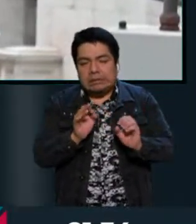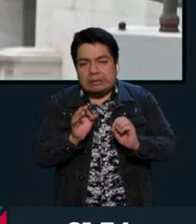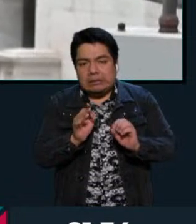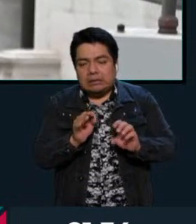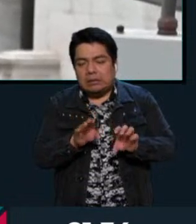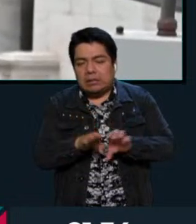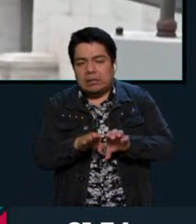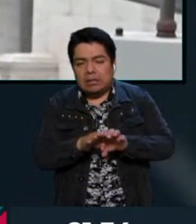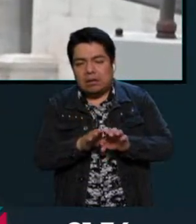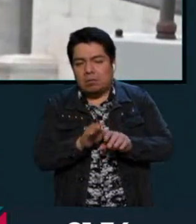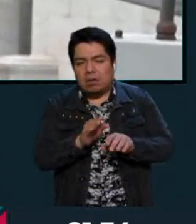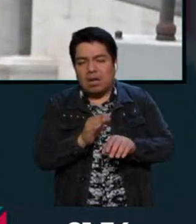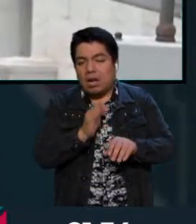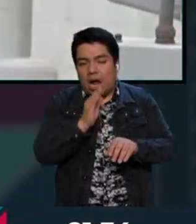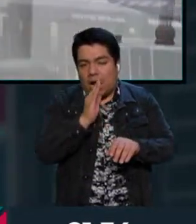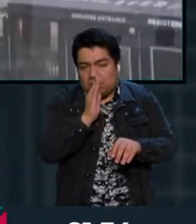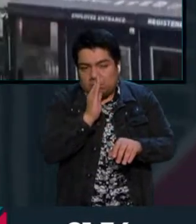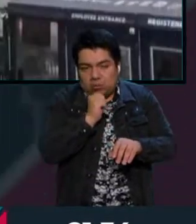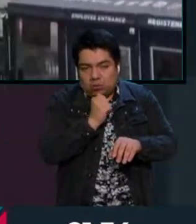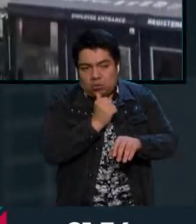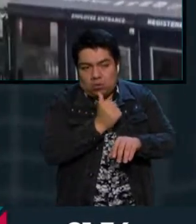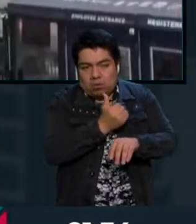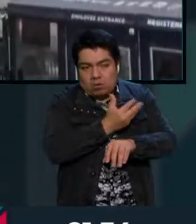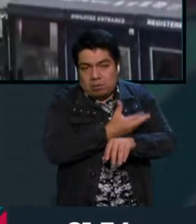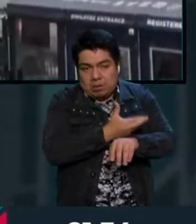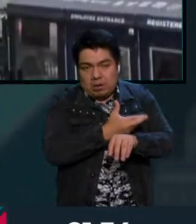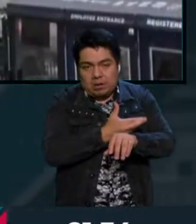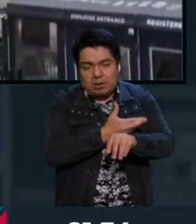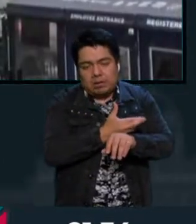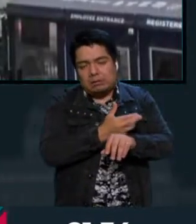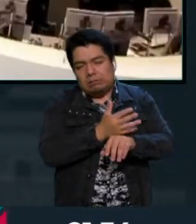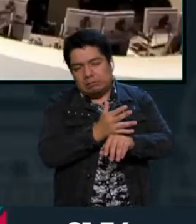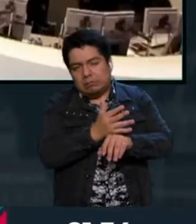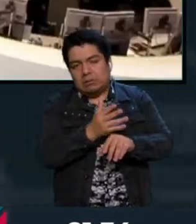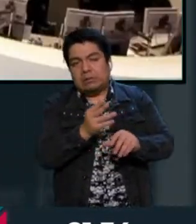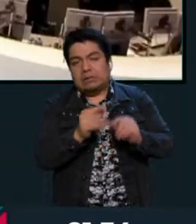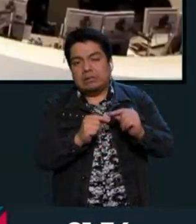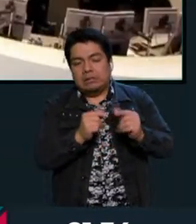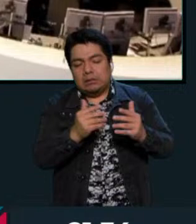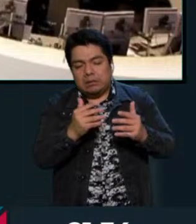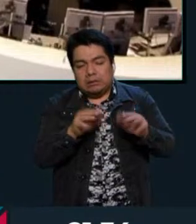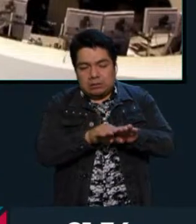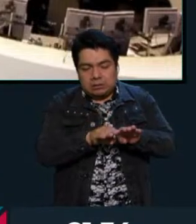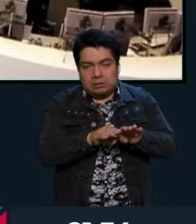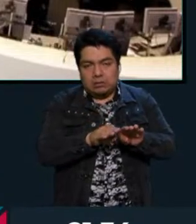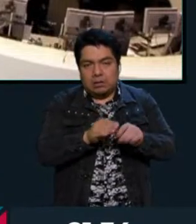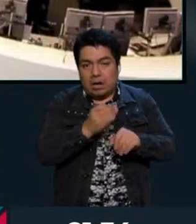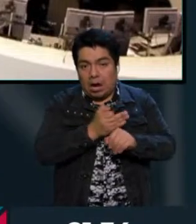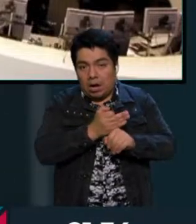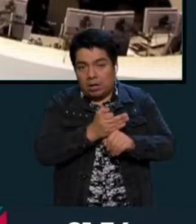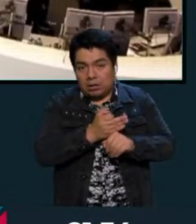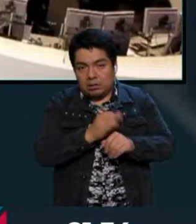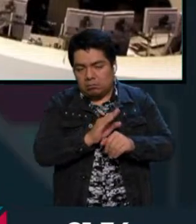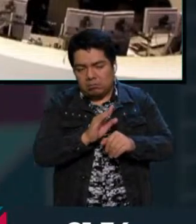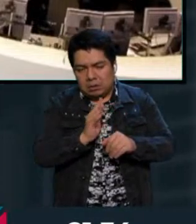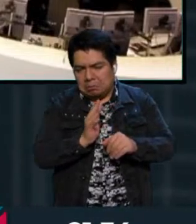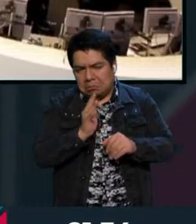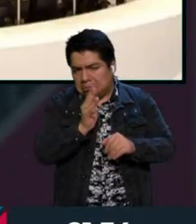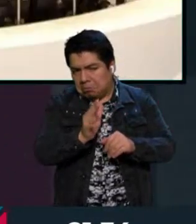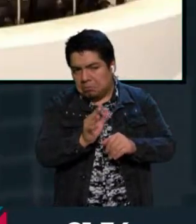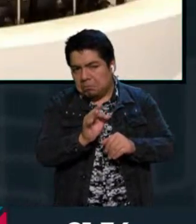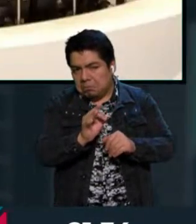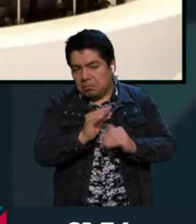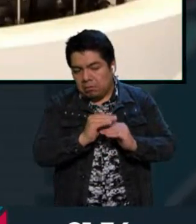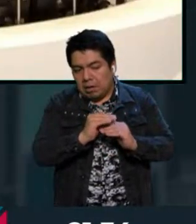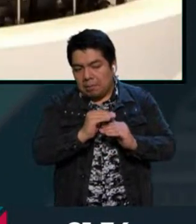algo irremediable, algo inevitable, podrían llevar a una recesión y no inmediata. Puede ser que en un futuro viene